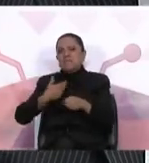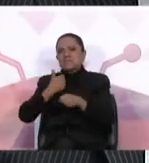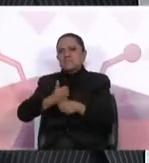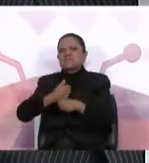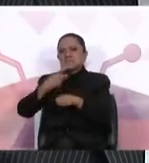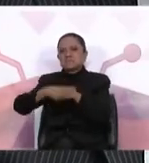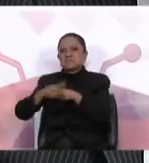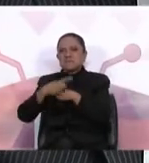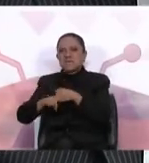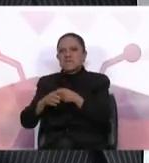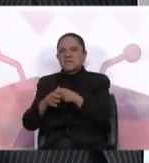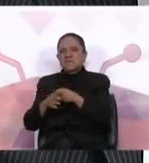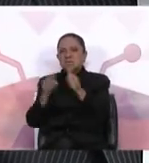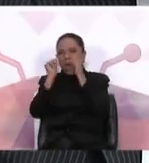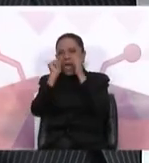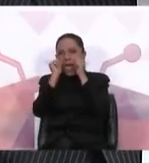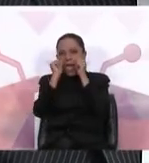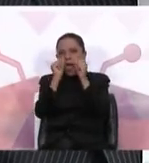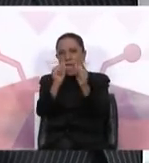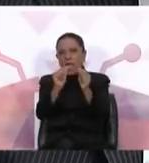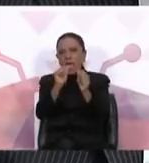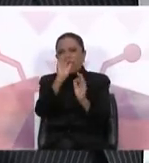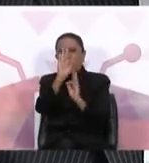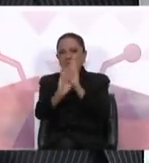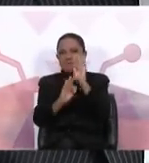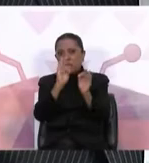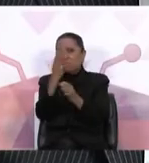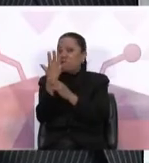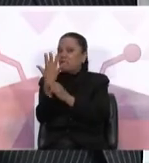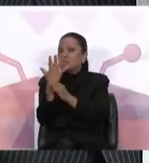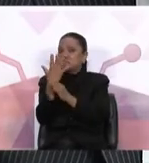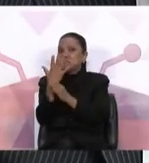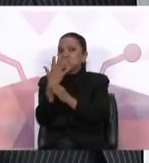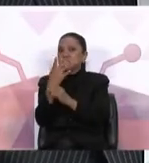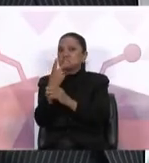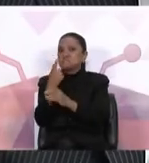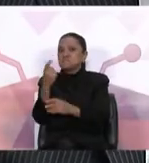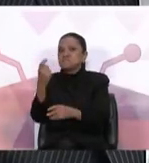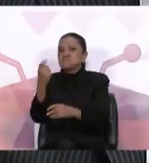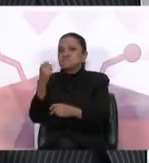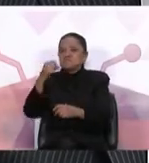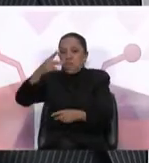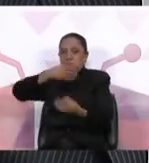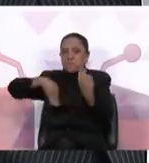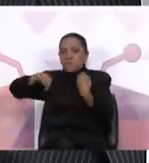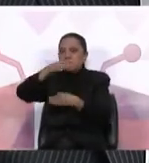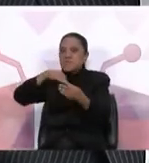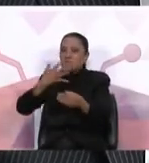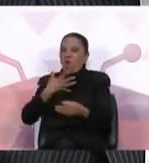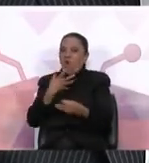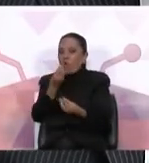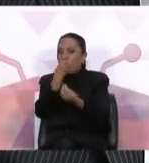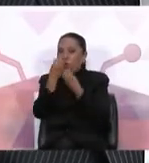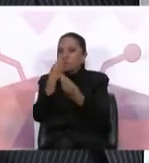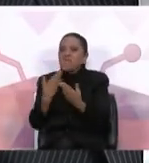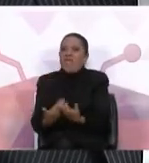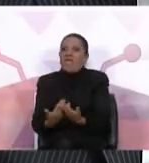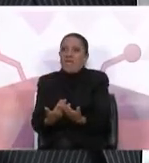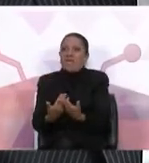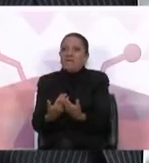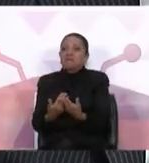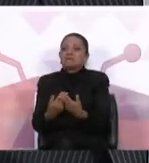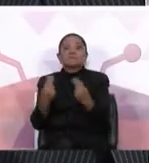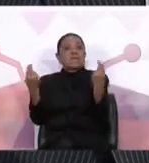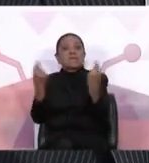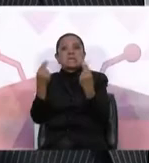atenderlas como prioridad autosuficiencia alimentaria condición indispensable para el desarrollo